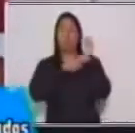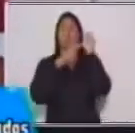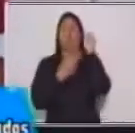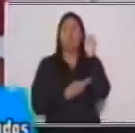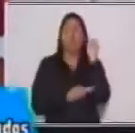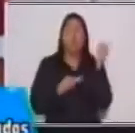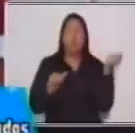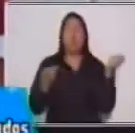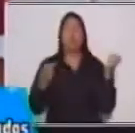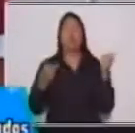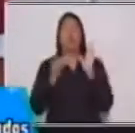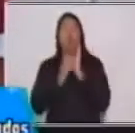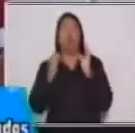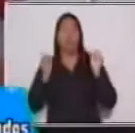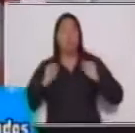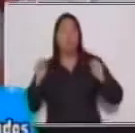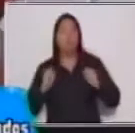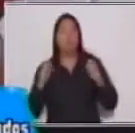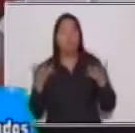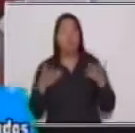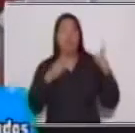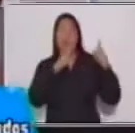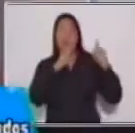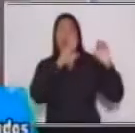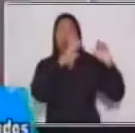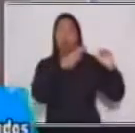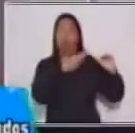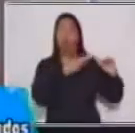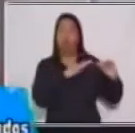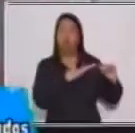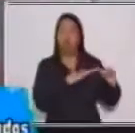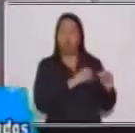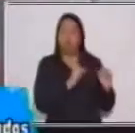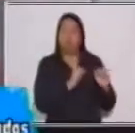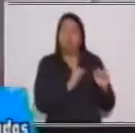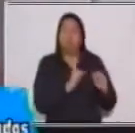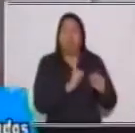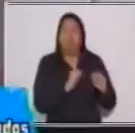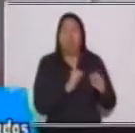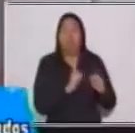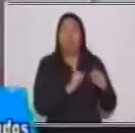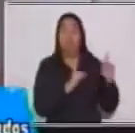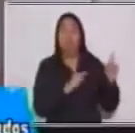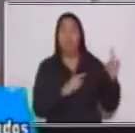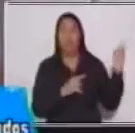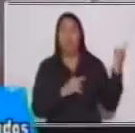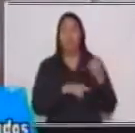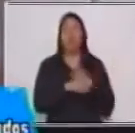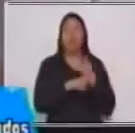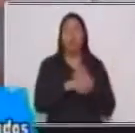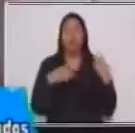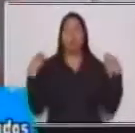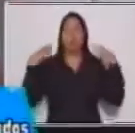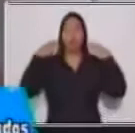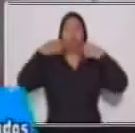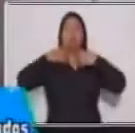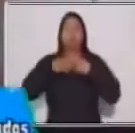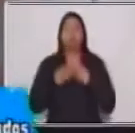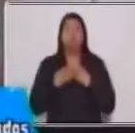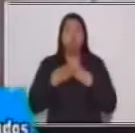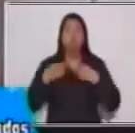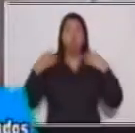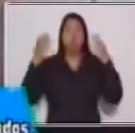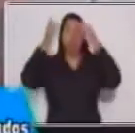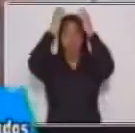temperatura desciende, es más baja, es más frío, tenemos que utilizar un abrigo, un suéter más grueso, una bufanda, un